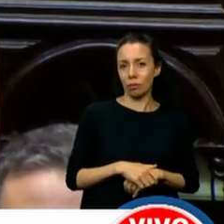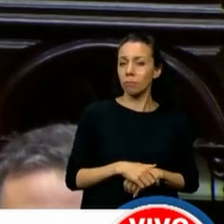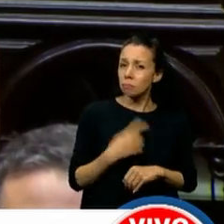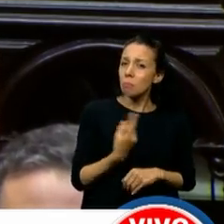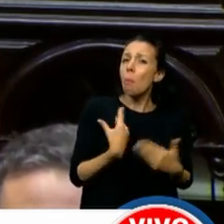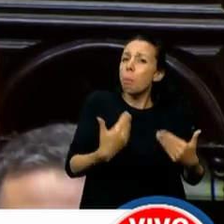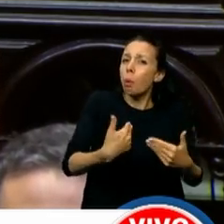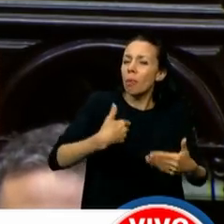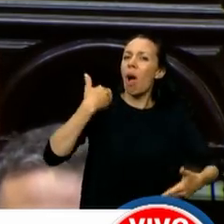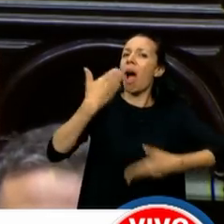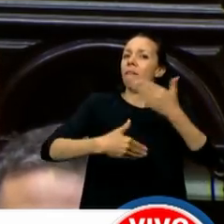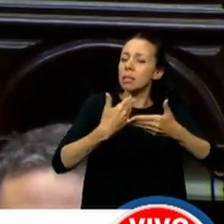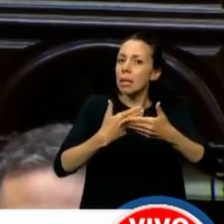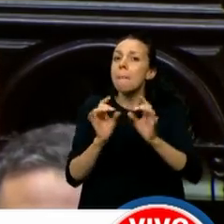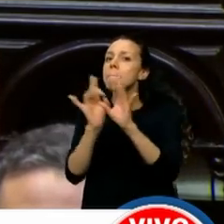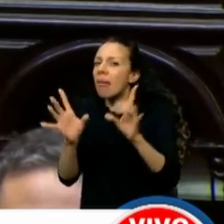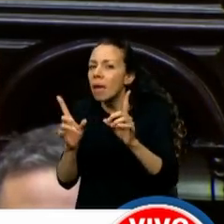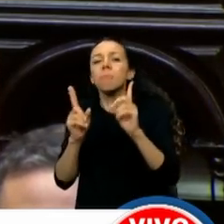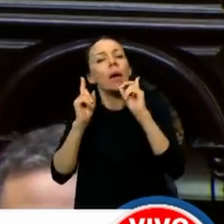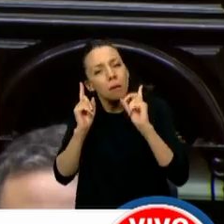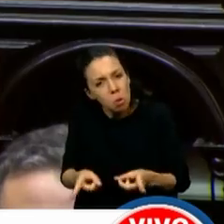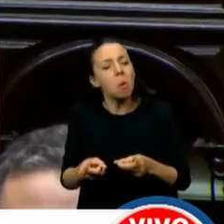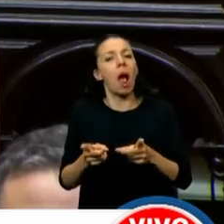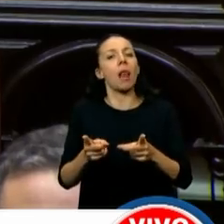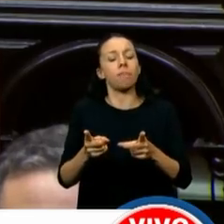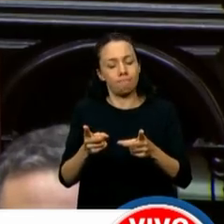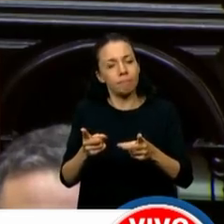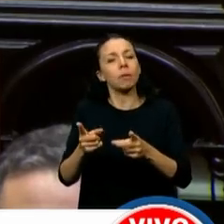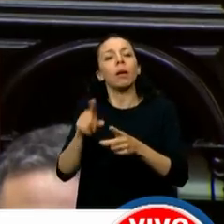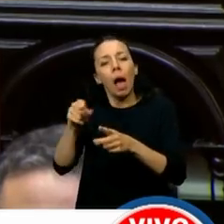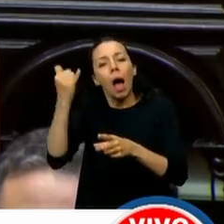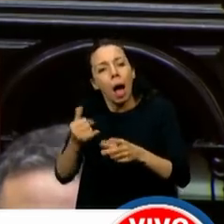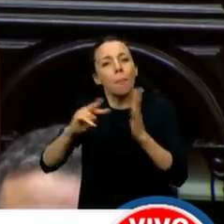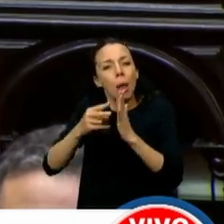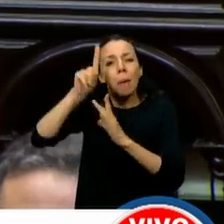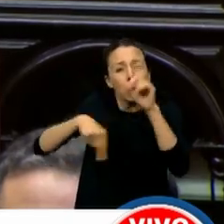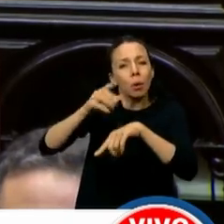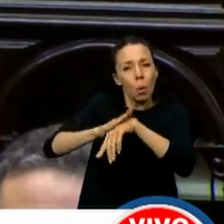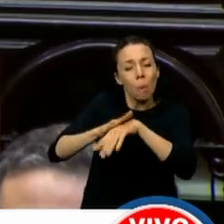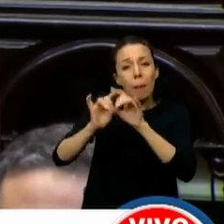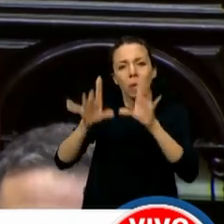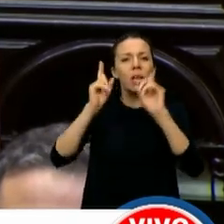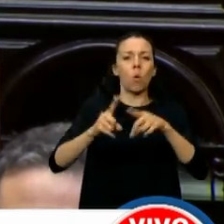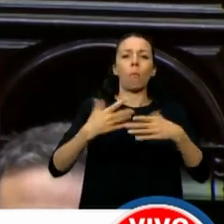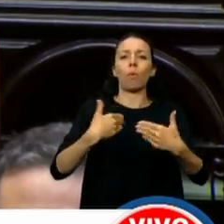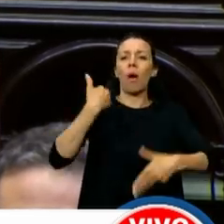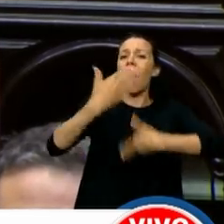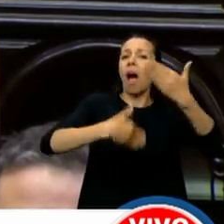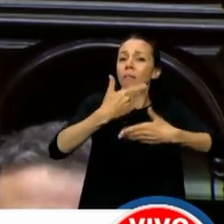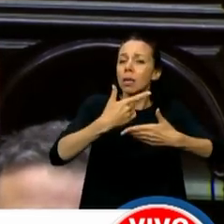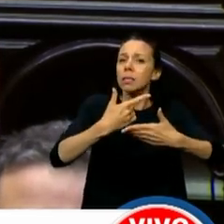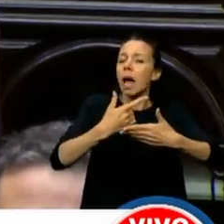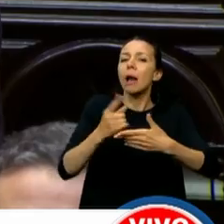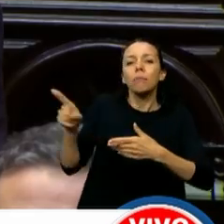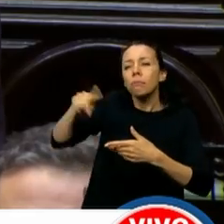avanzar a pesar de la pandemia y con sus consecuencias hemos podido avanzar a pesar de la fuga de capitales que alimentaron